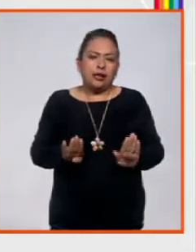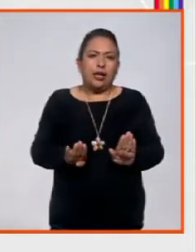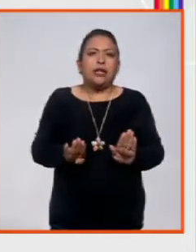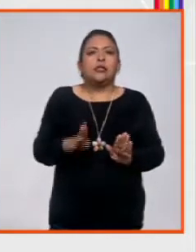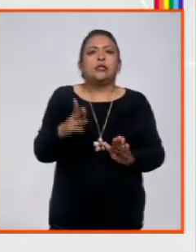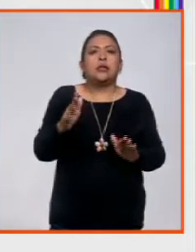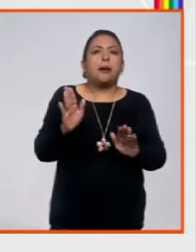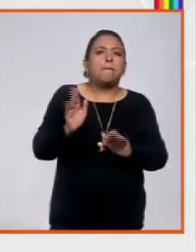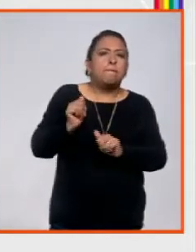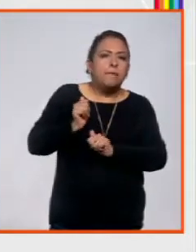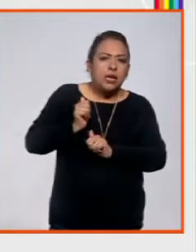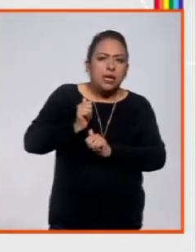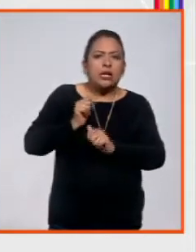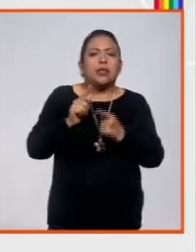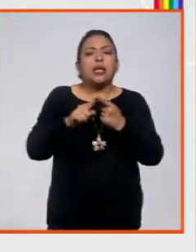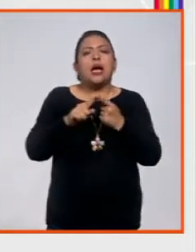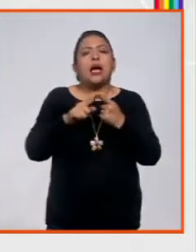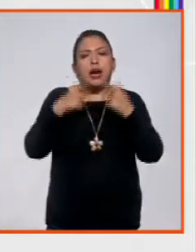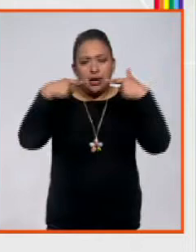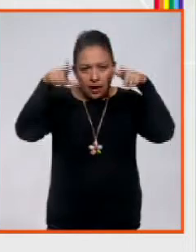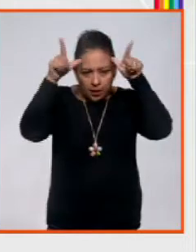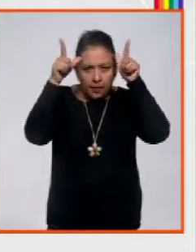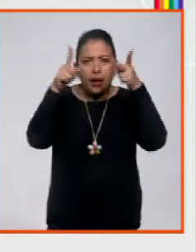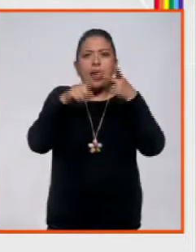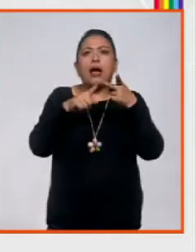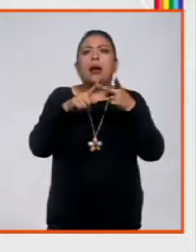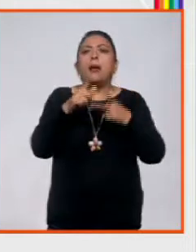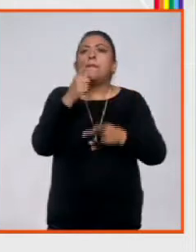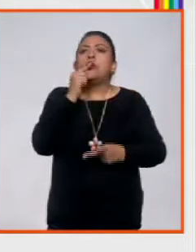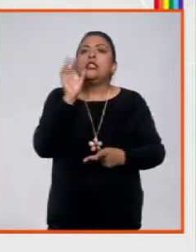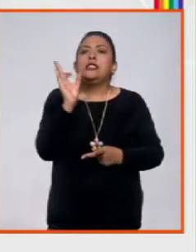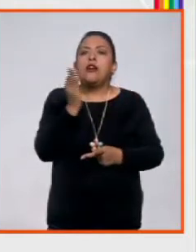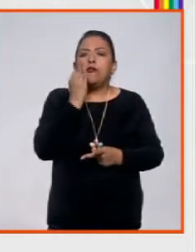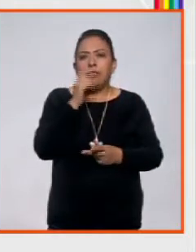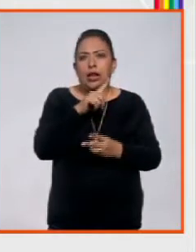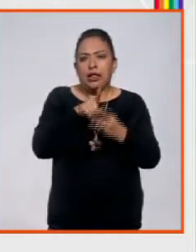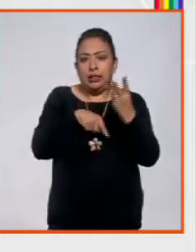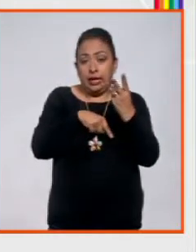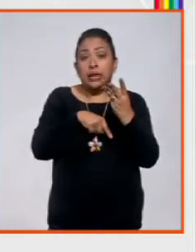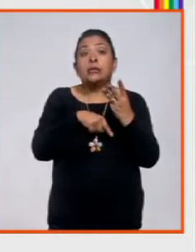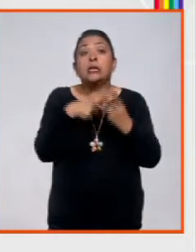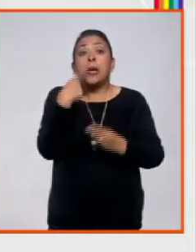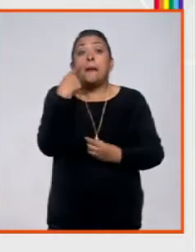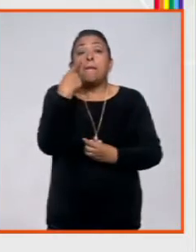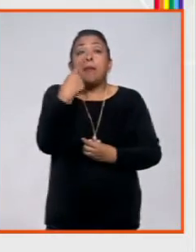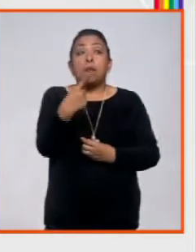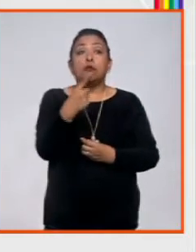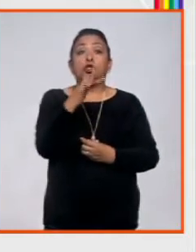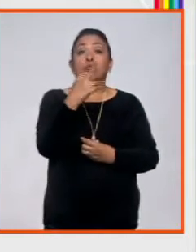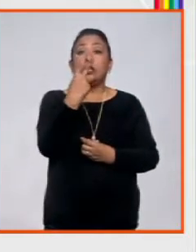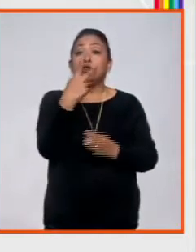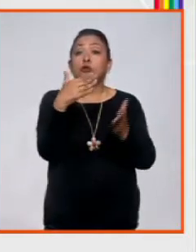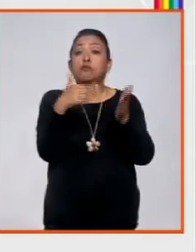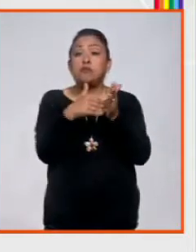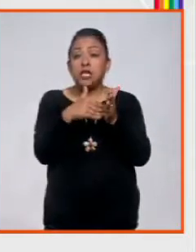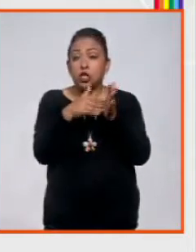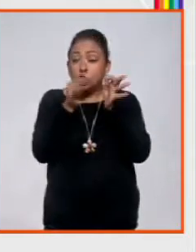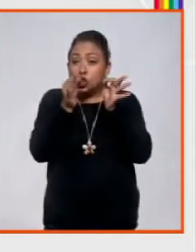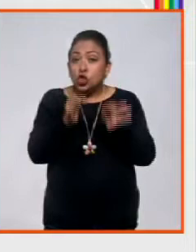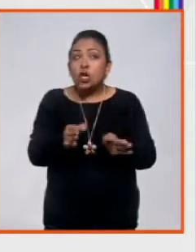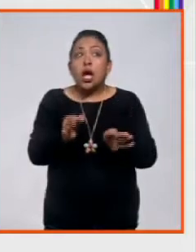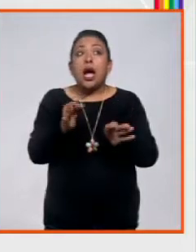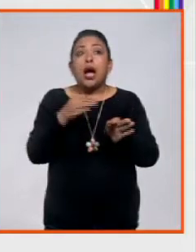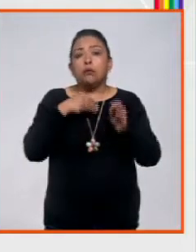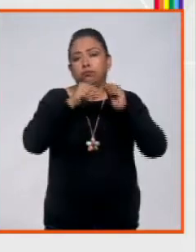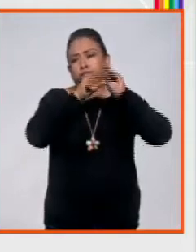militar de la naval y de la policía federal pues lo que estamos observando es que de 52 mil efectivos que se van a